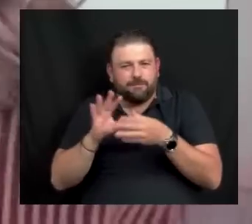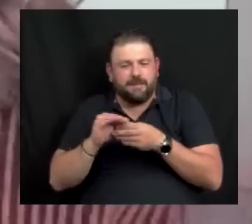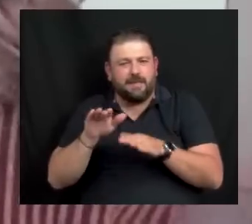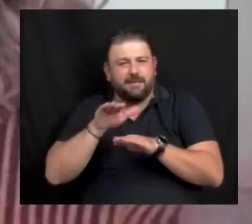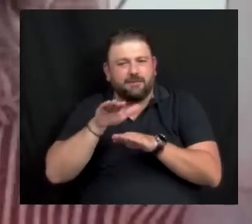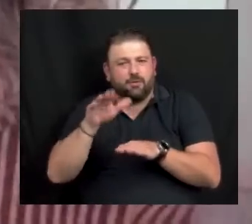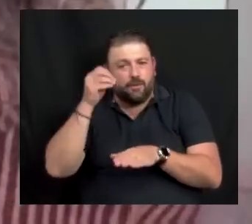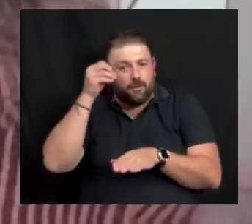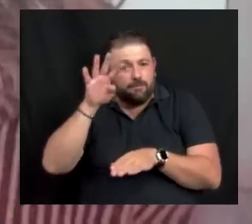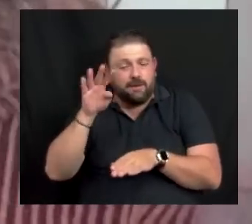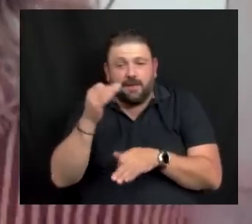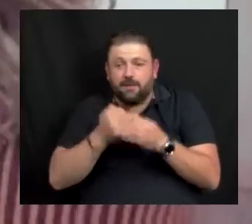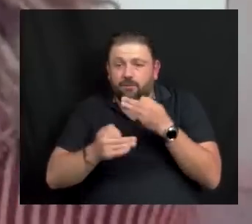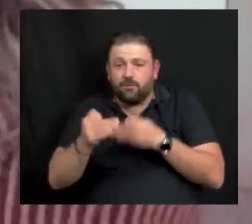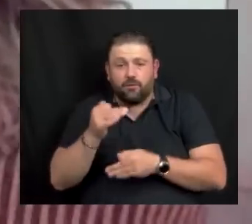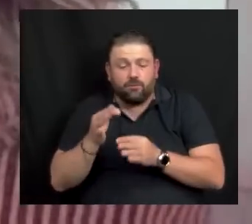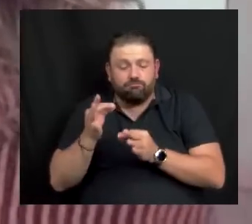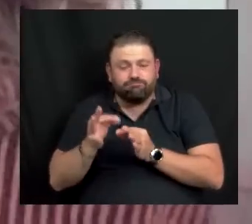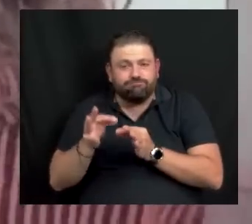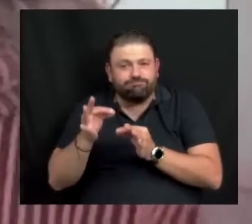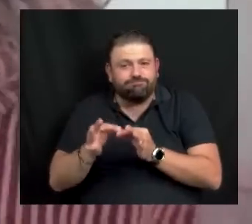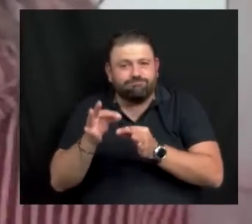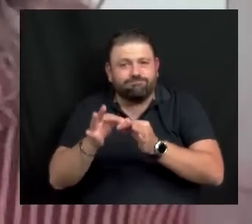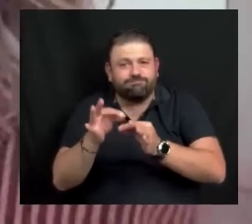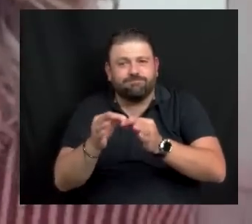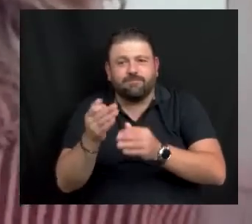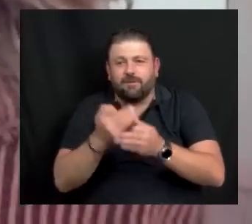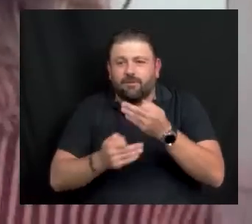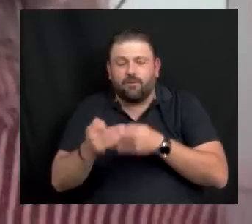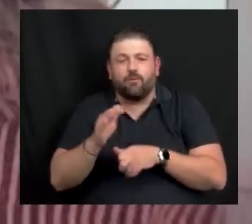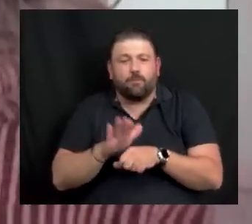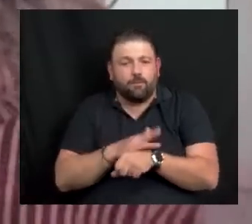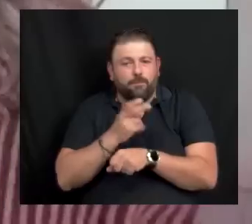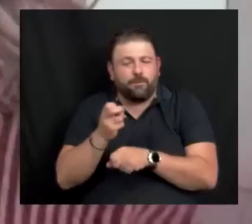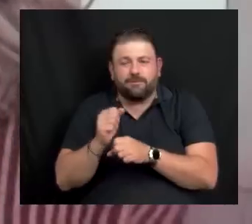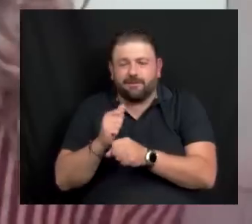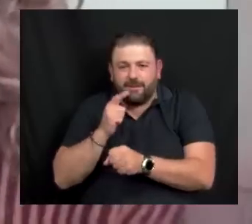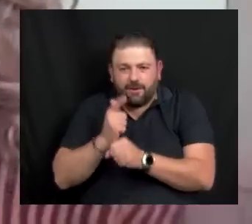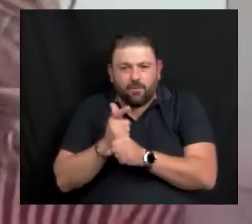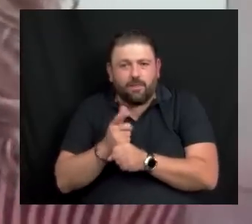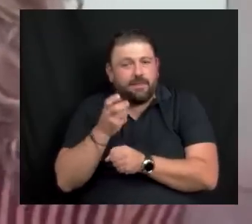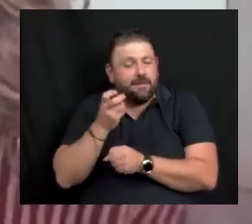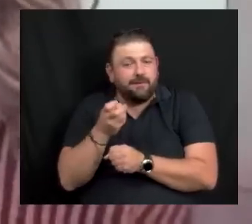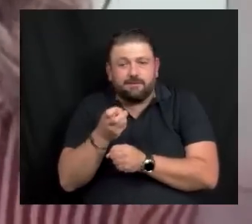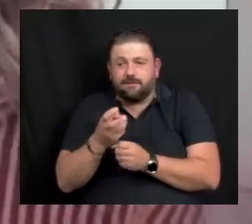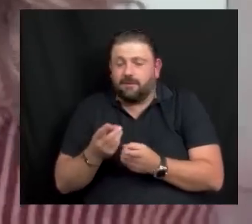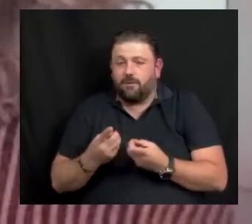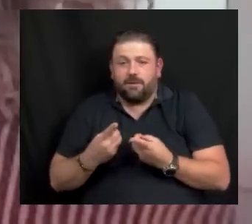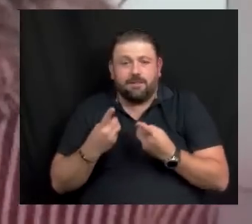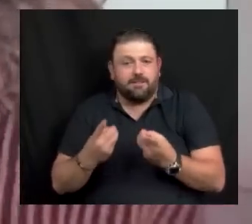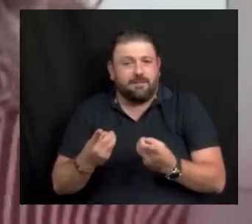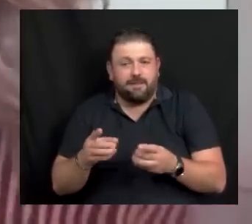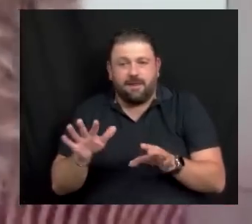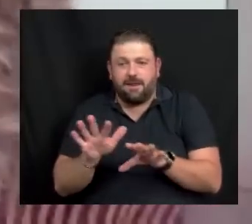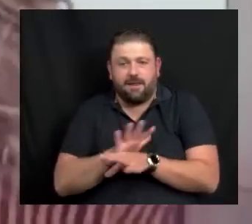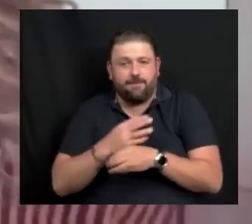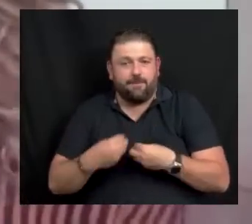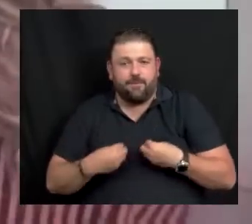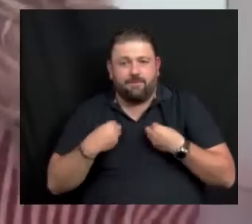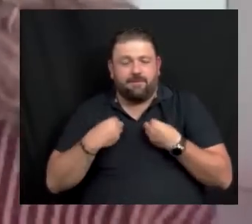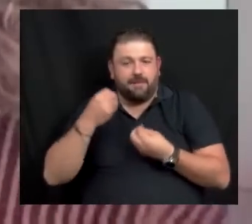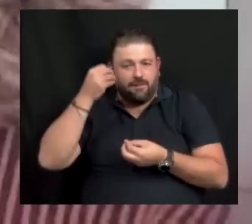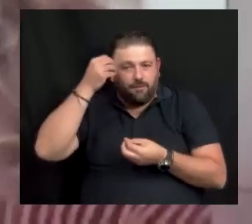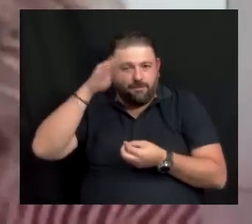hija, precisamente, la parte tan bonita de darnos cuenta que en los procesos que nos va llevando OmniLife, si ya está siendo un muy